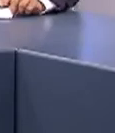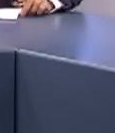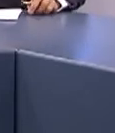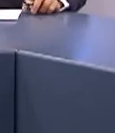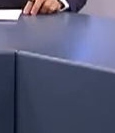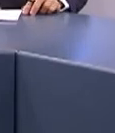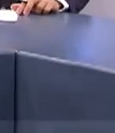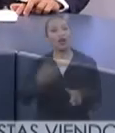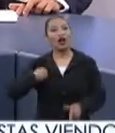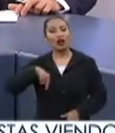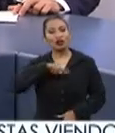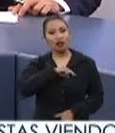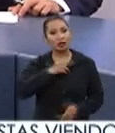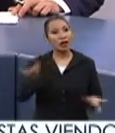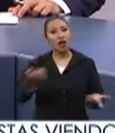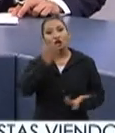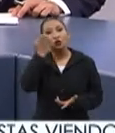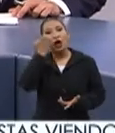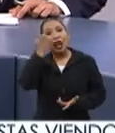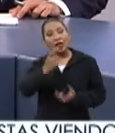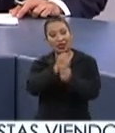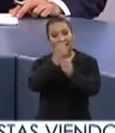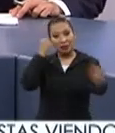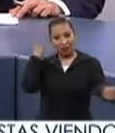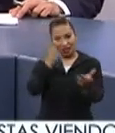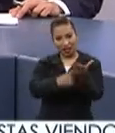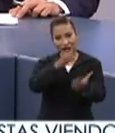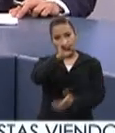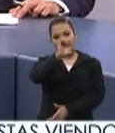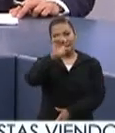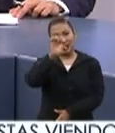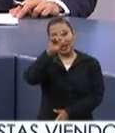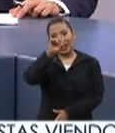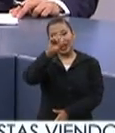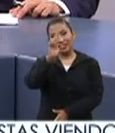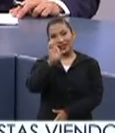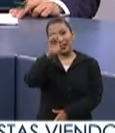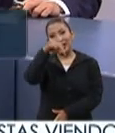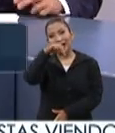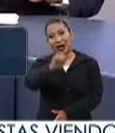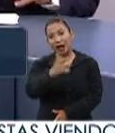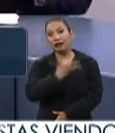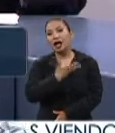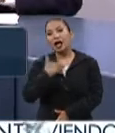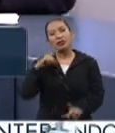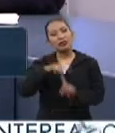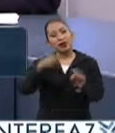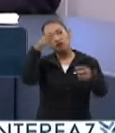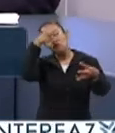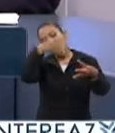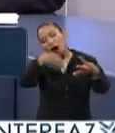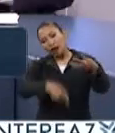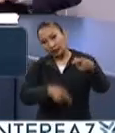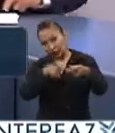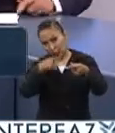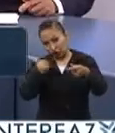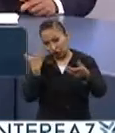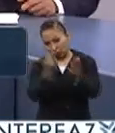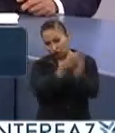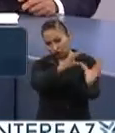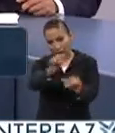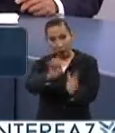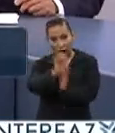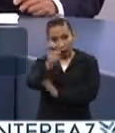Gracias por continuar con nosotros. La Escuela de Transportes de la Secretaría de la Defensa Nacional tiene diferentes objetivos formativos, como